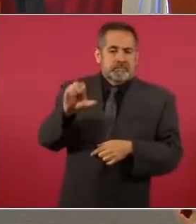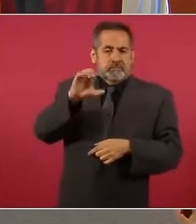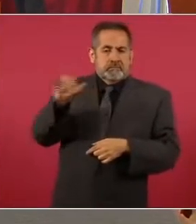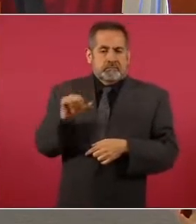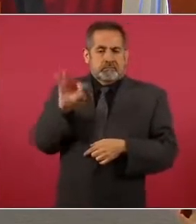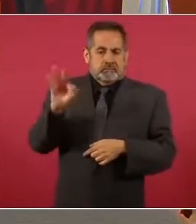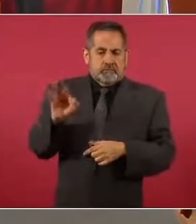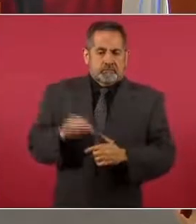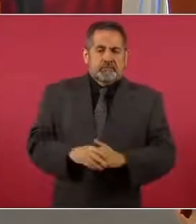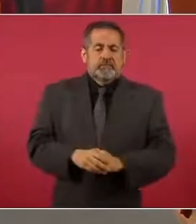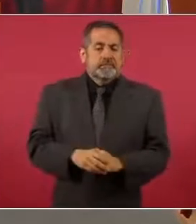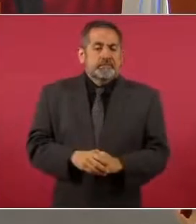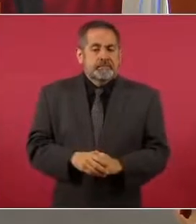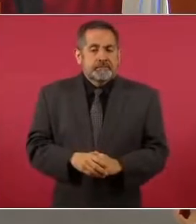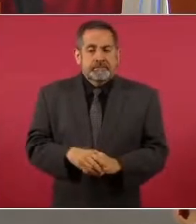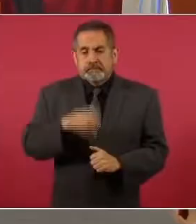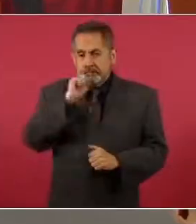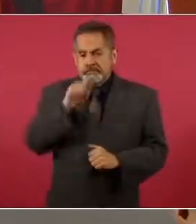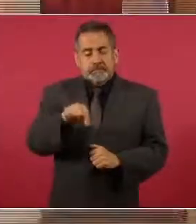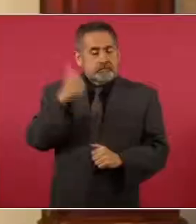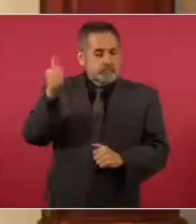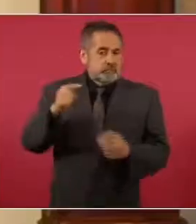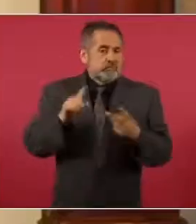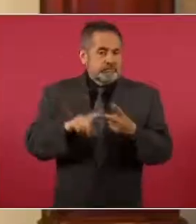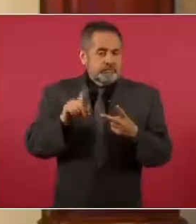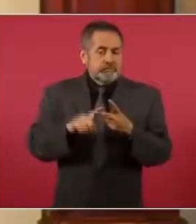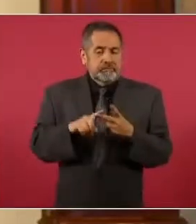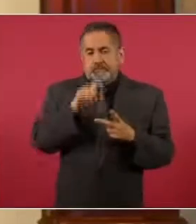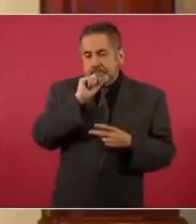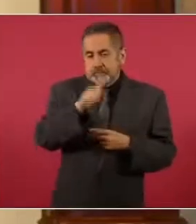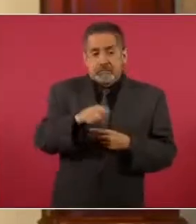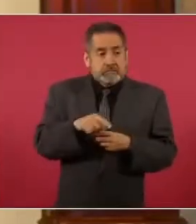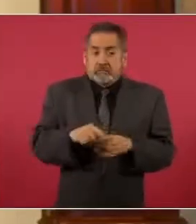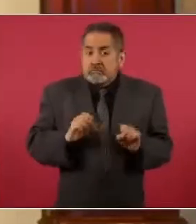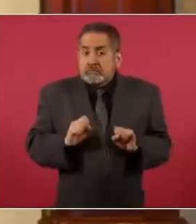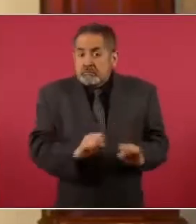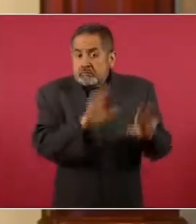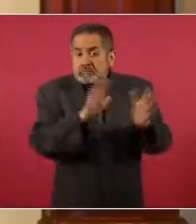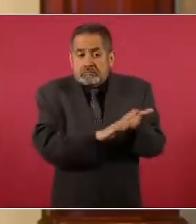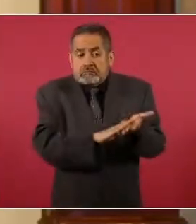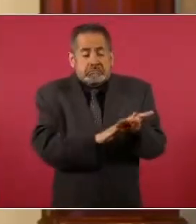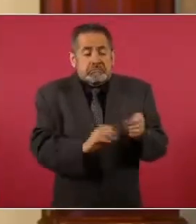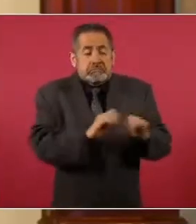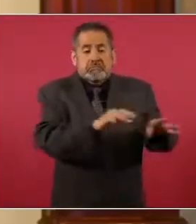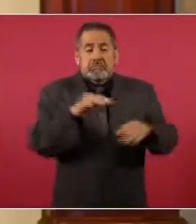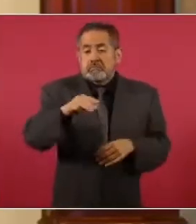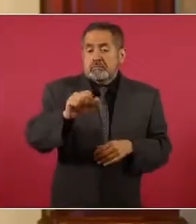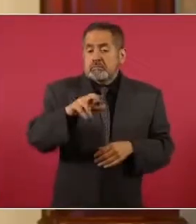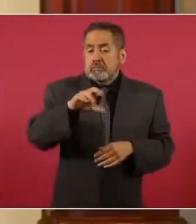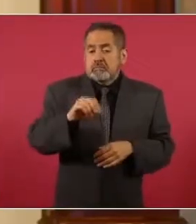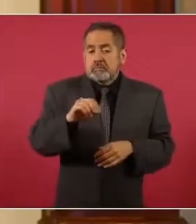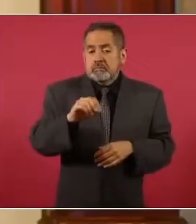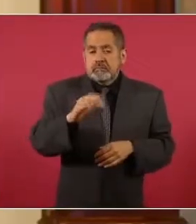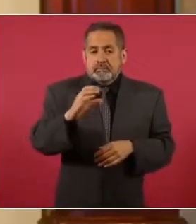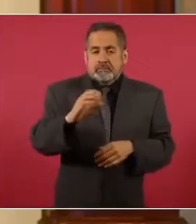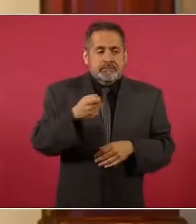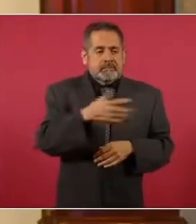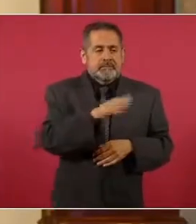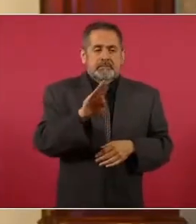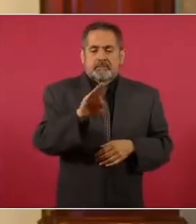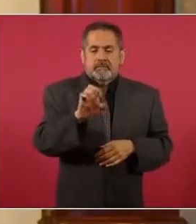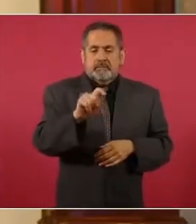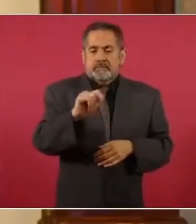Judicatura. Siguiente. Otro caso más es también la absolución de Mario Alberto C., alias El